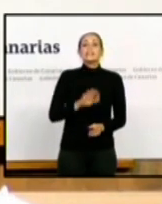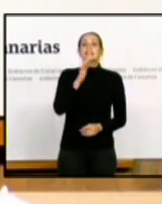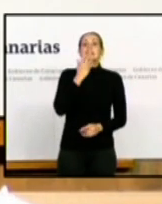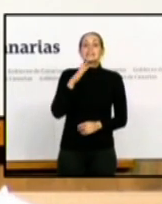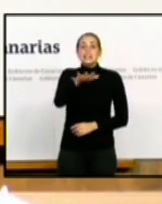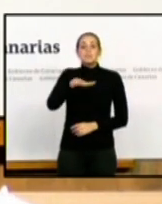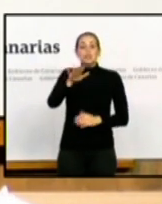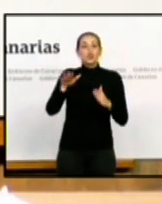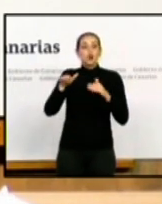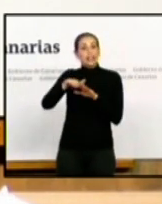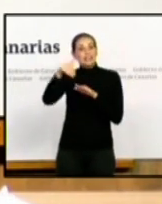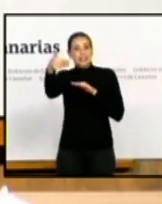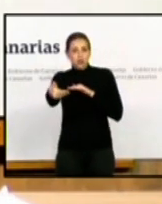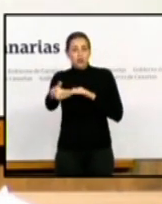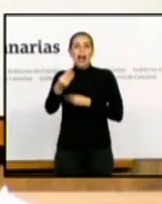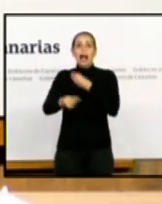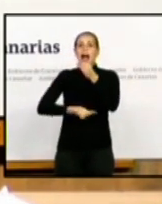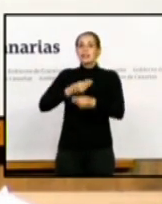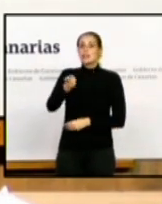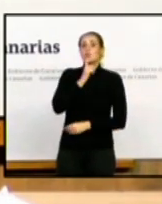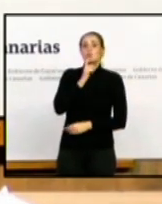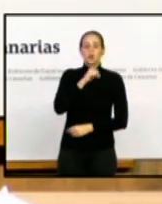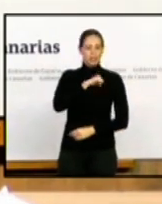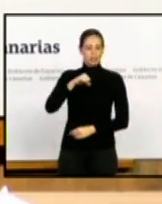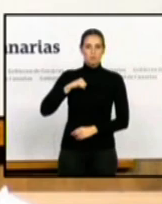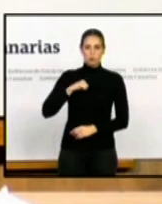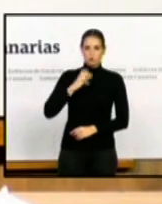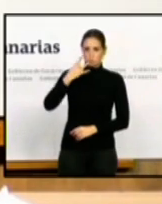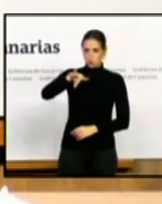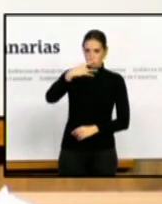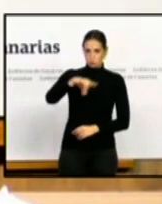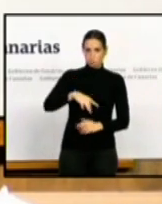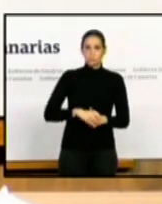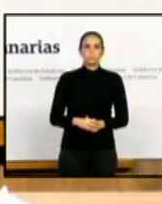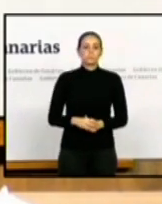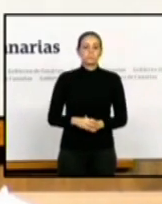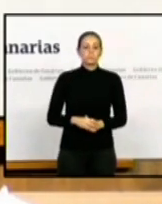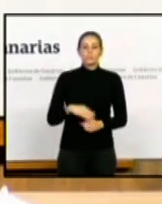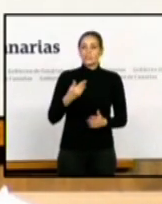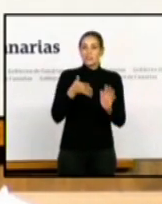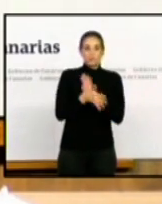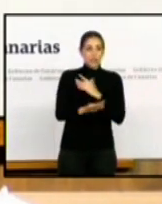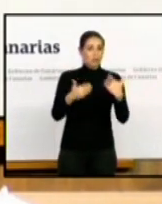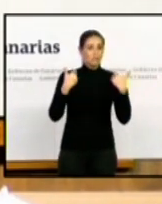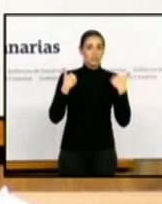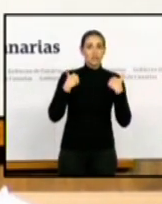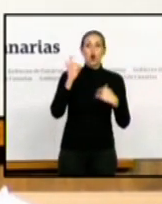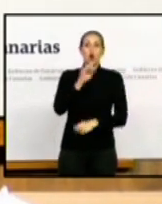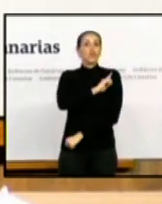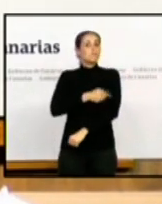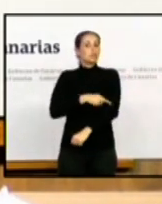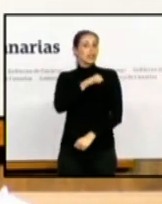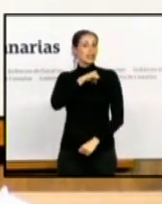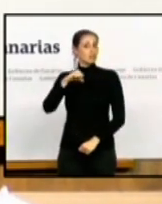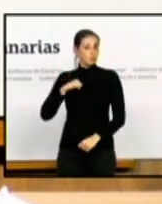exteriores solo se podrá realizar de manera individual. Ejercicio físico o deporte individual, no